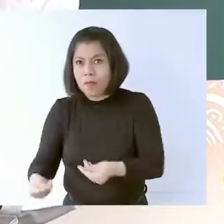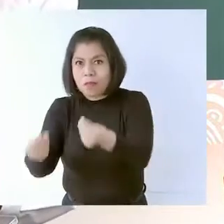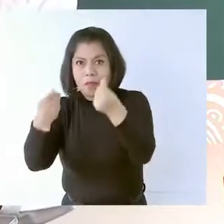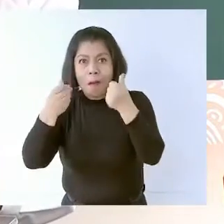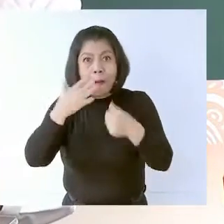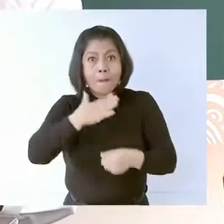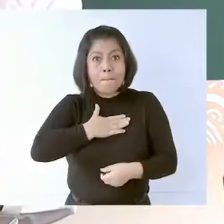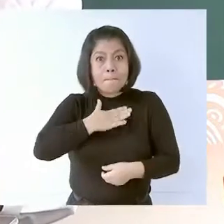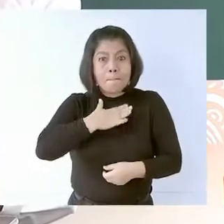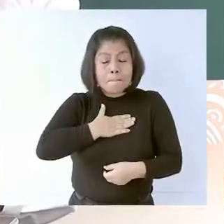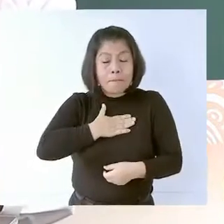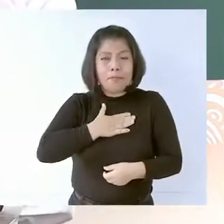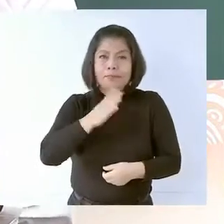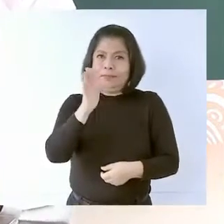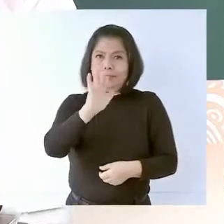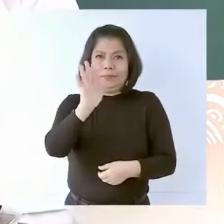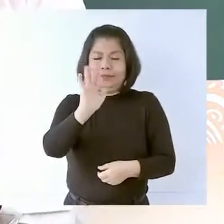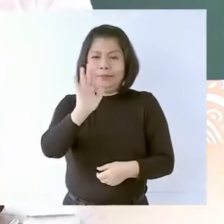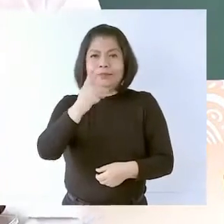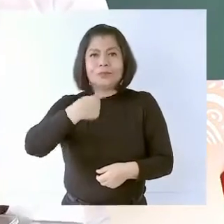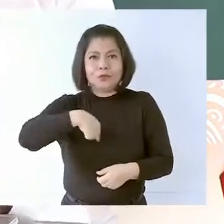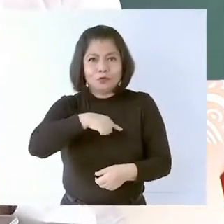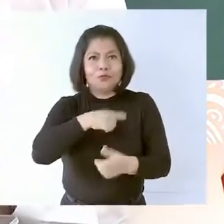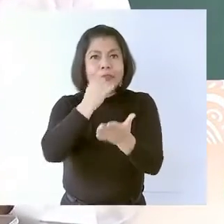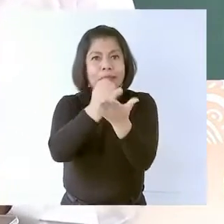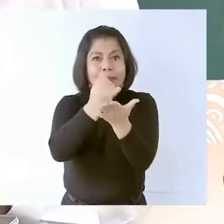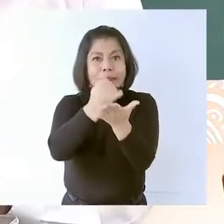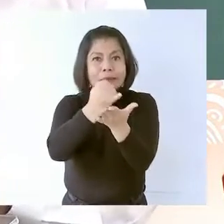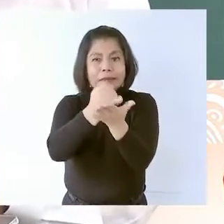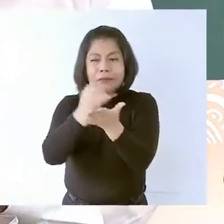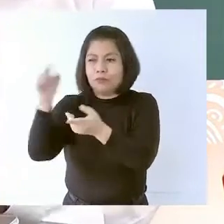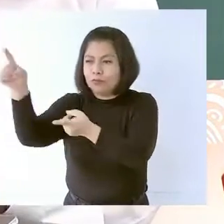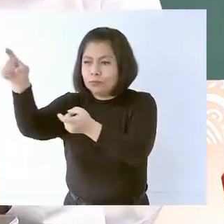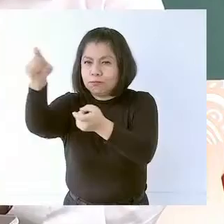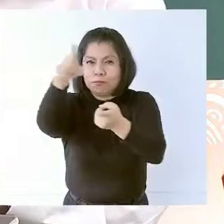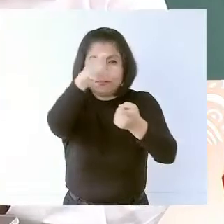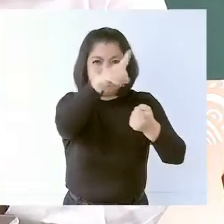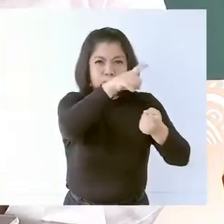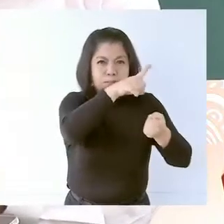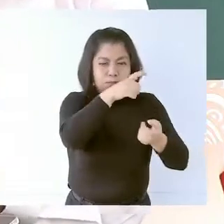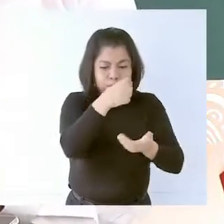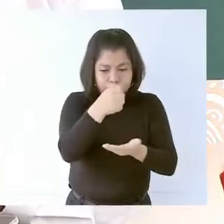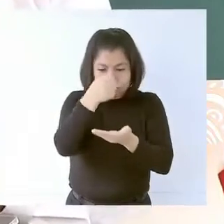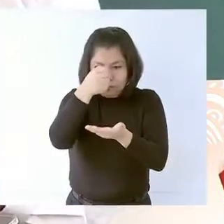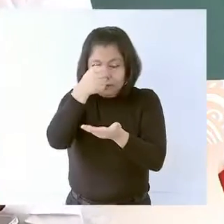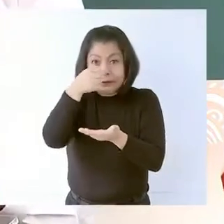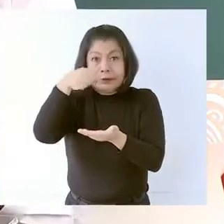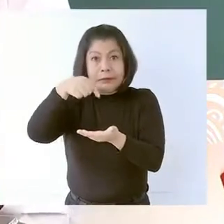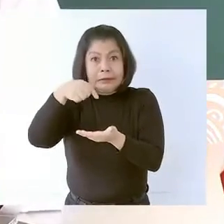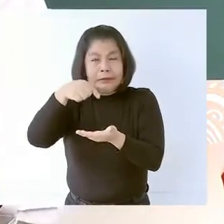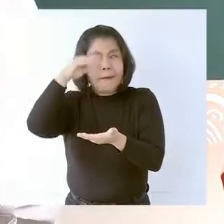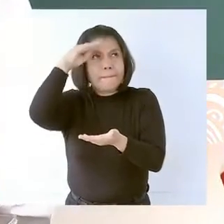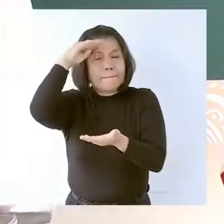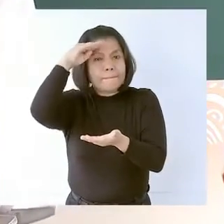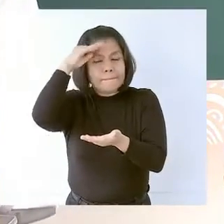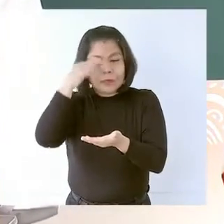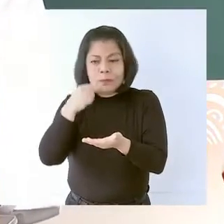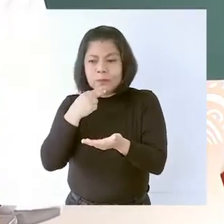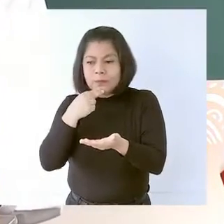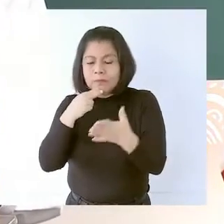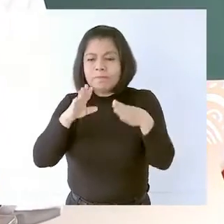más tener presupuesto, es decir, con quién es vamos a hacer las